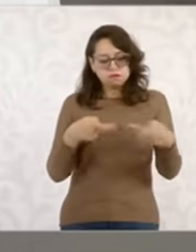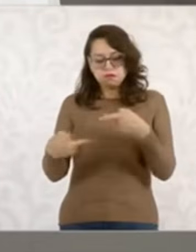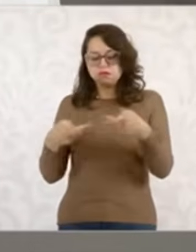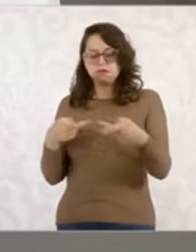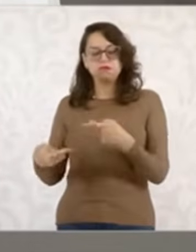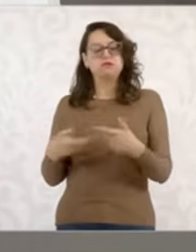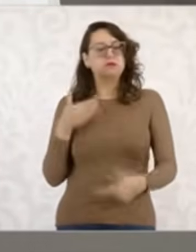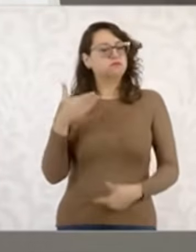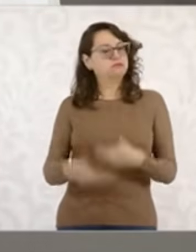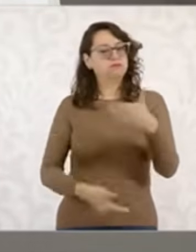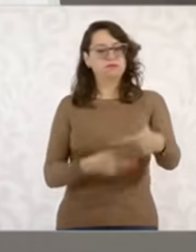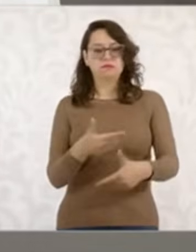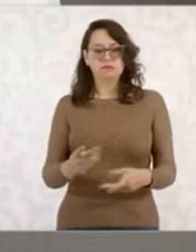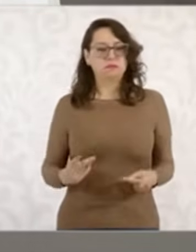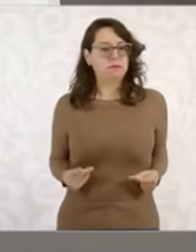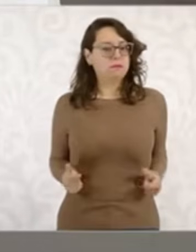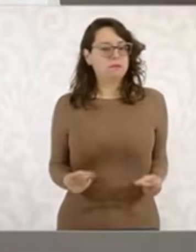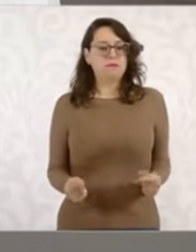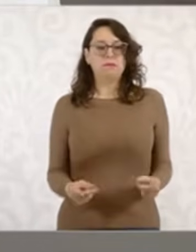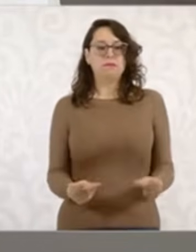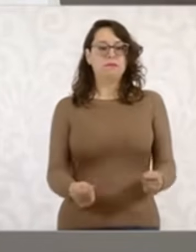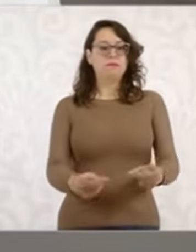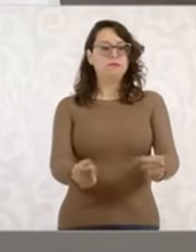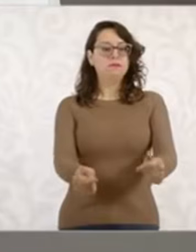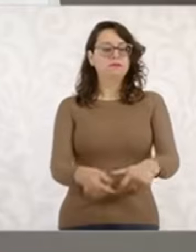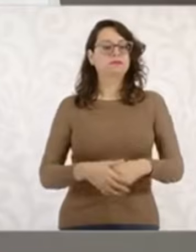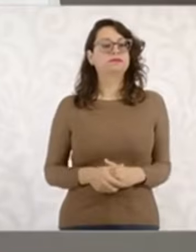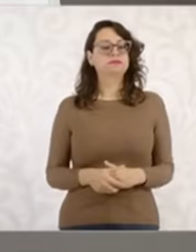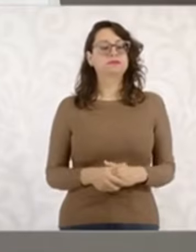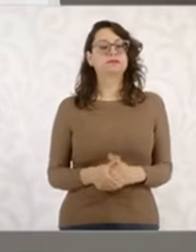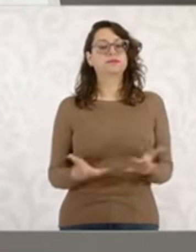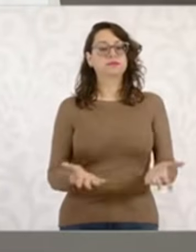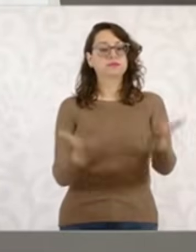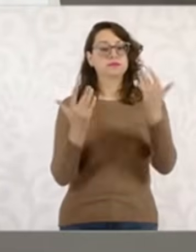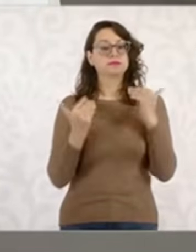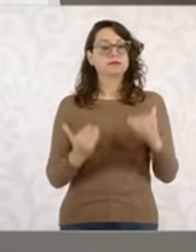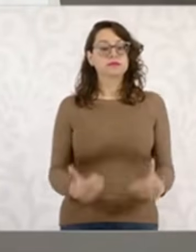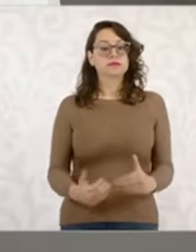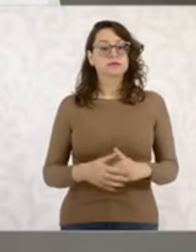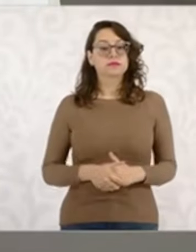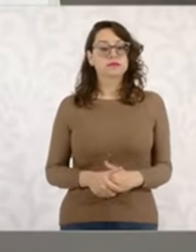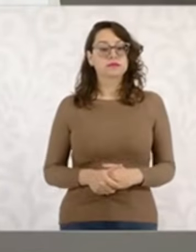escrituración. Y adelante, por favor.